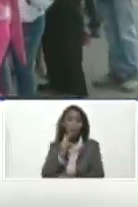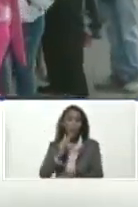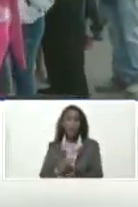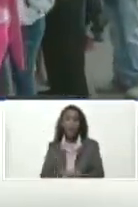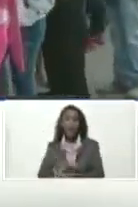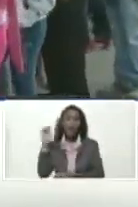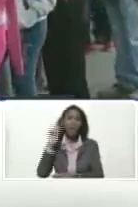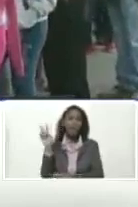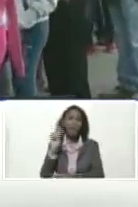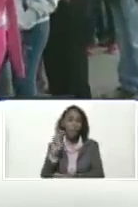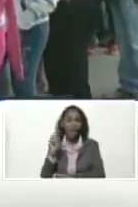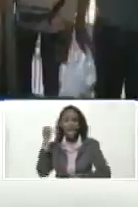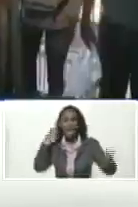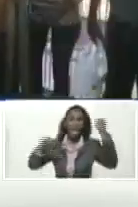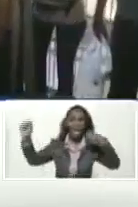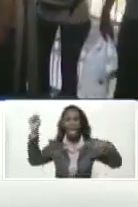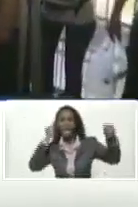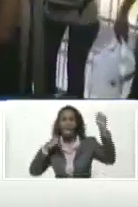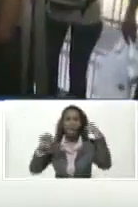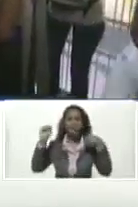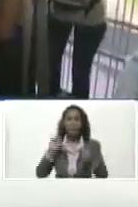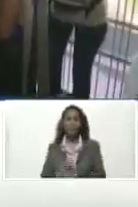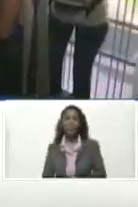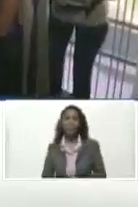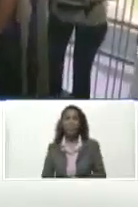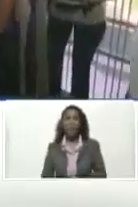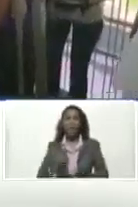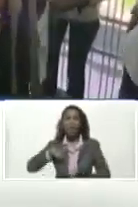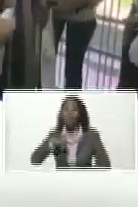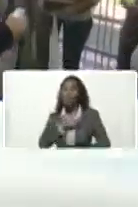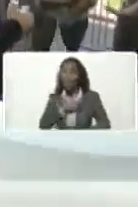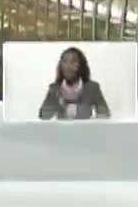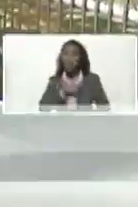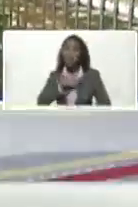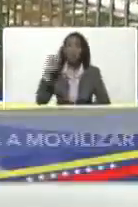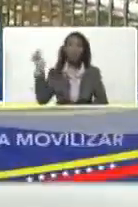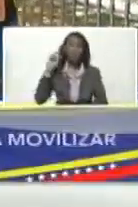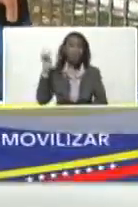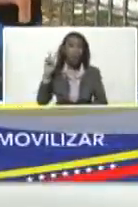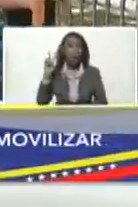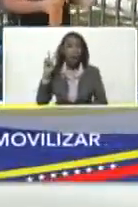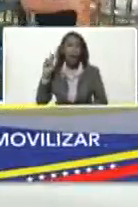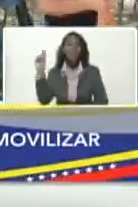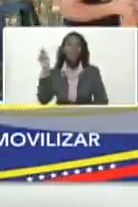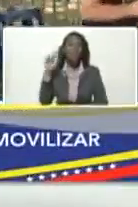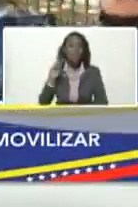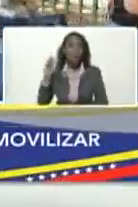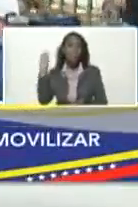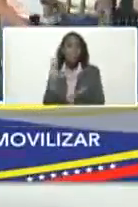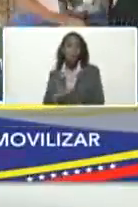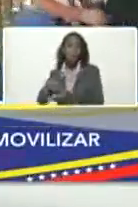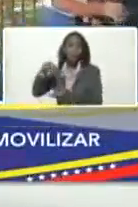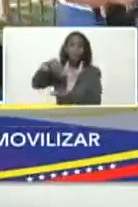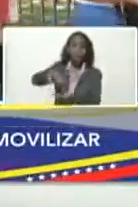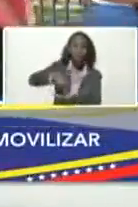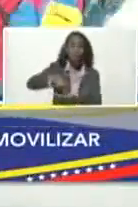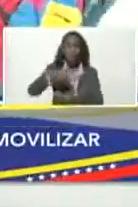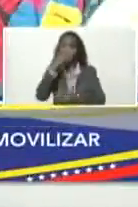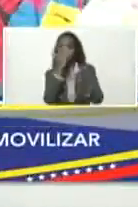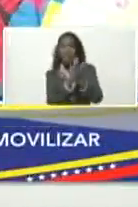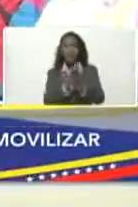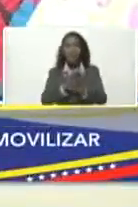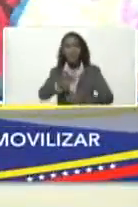la Venezuela rebelde, nuestra Venezuela. La Venezuela que se pone de pie frente a las